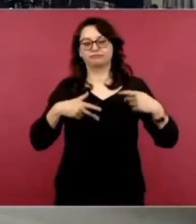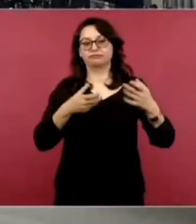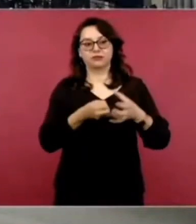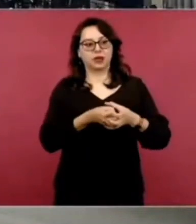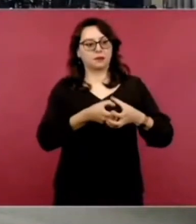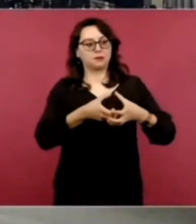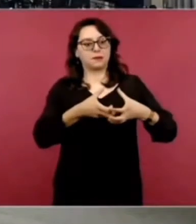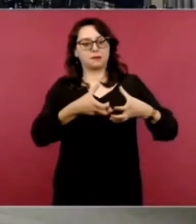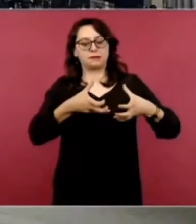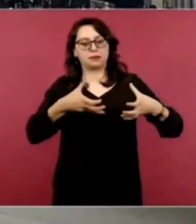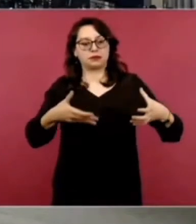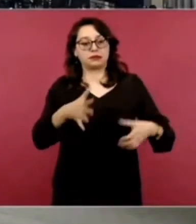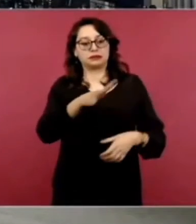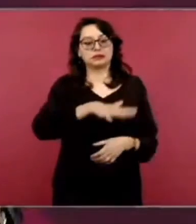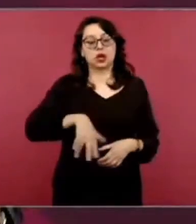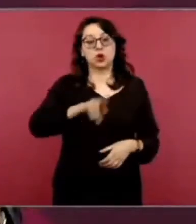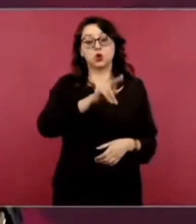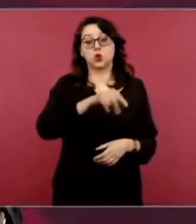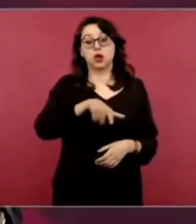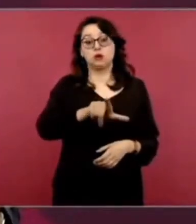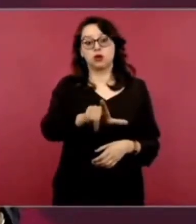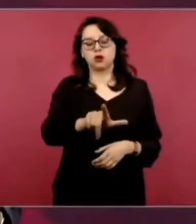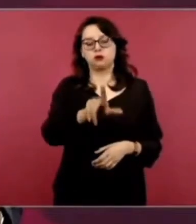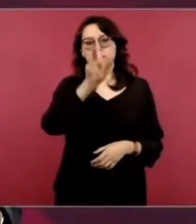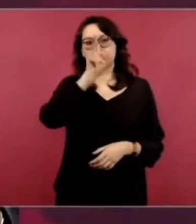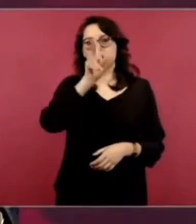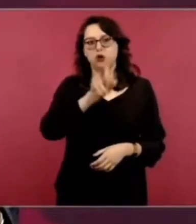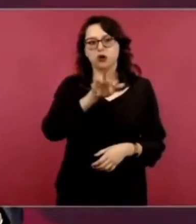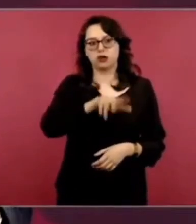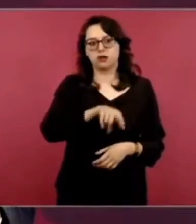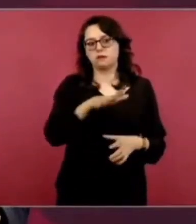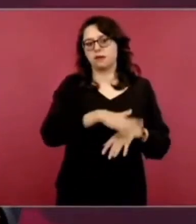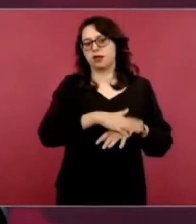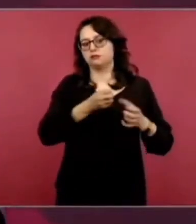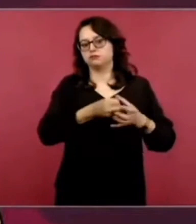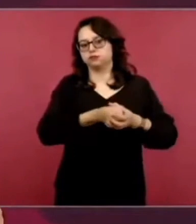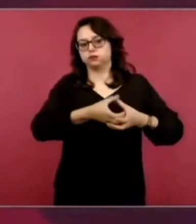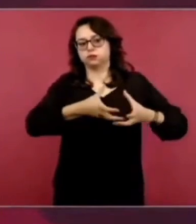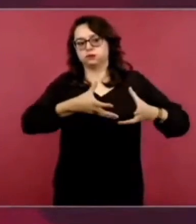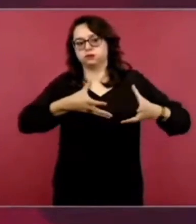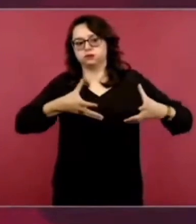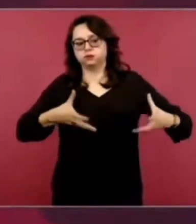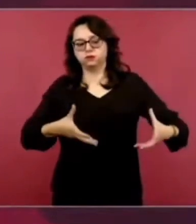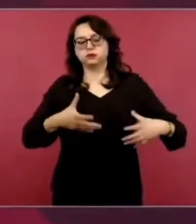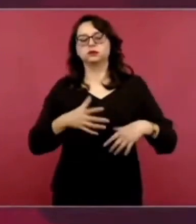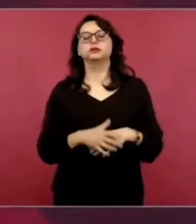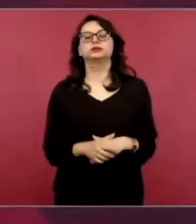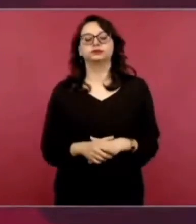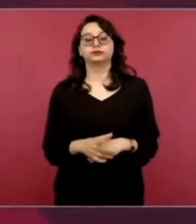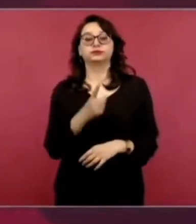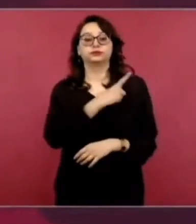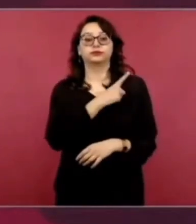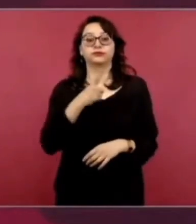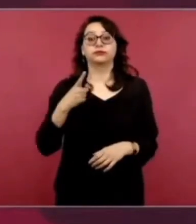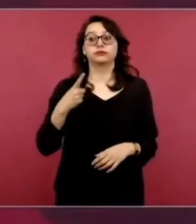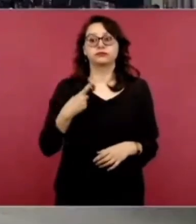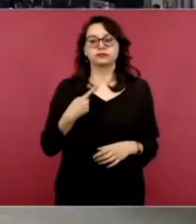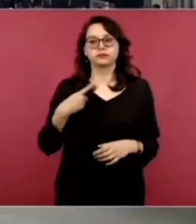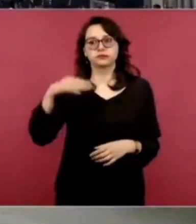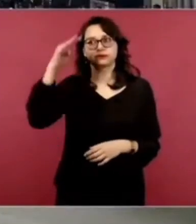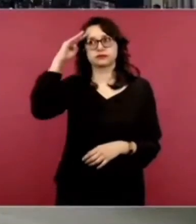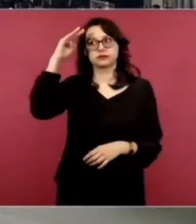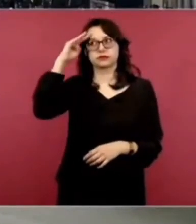León. Entonces, tienen que empezar ya los nuevos proyectos para abasto de agua, pensando